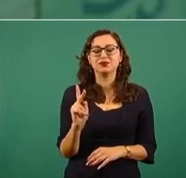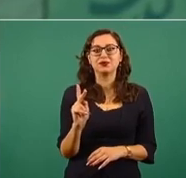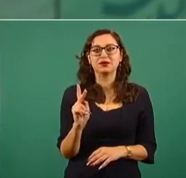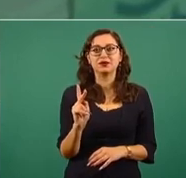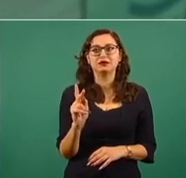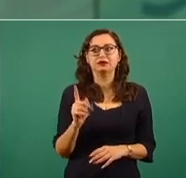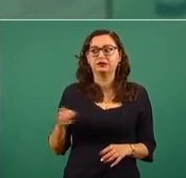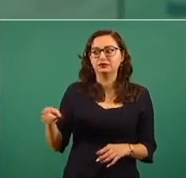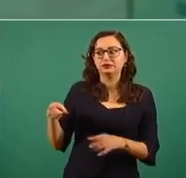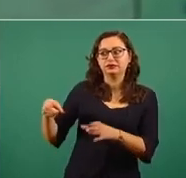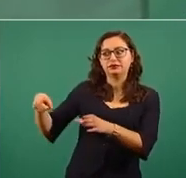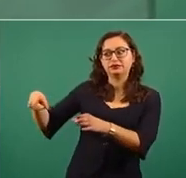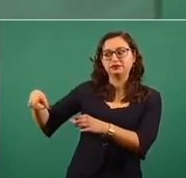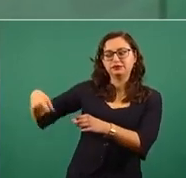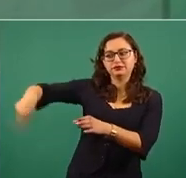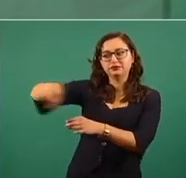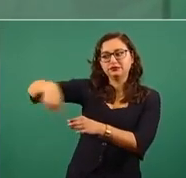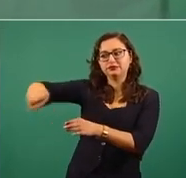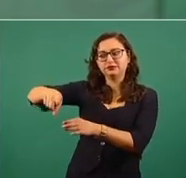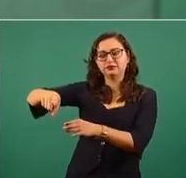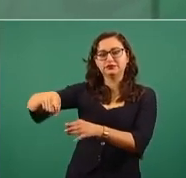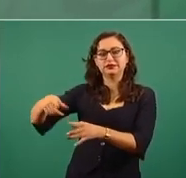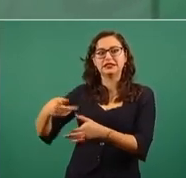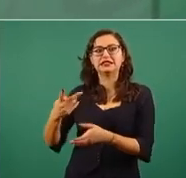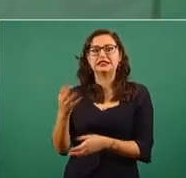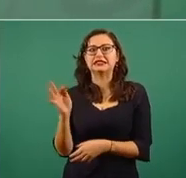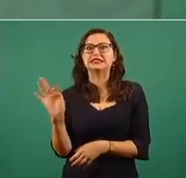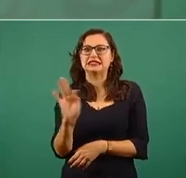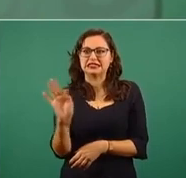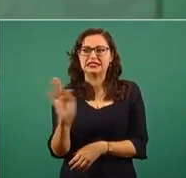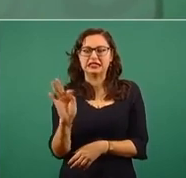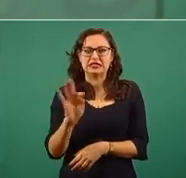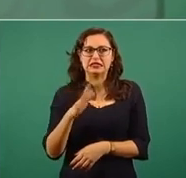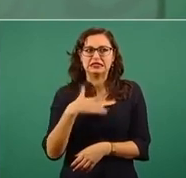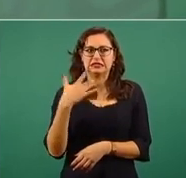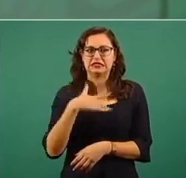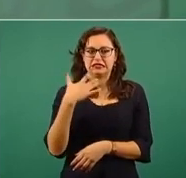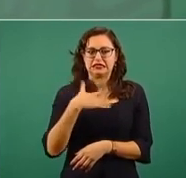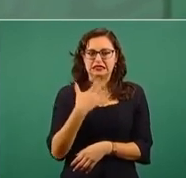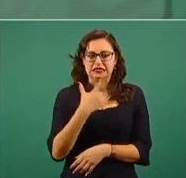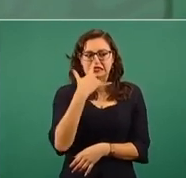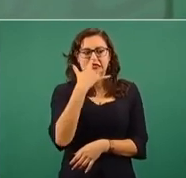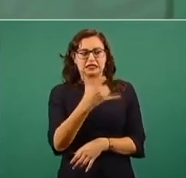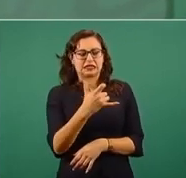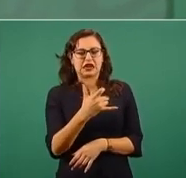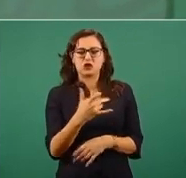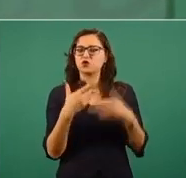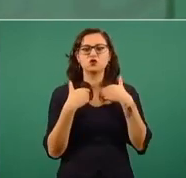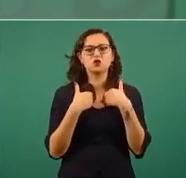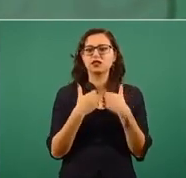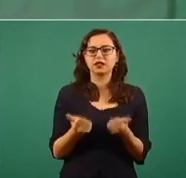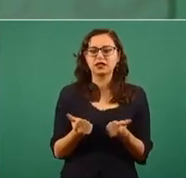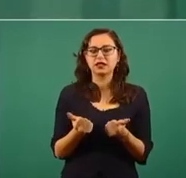algo extraño el que se